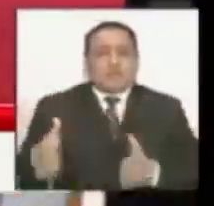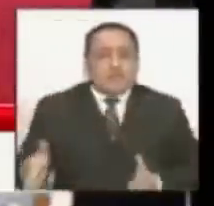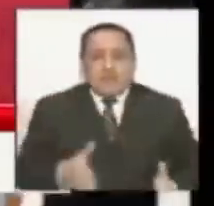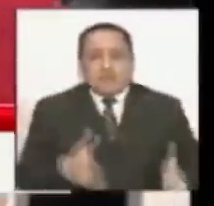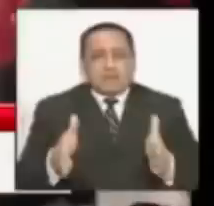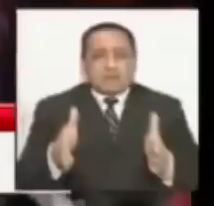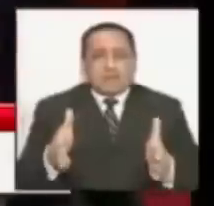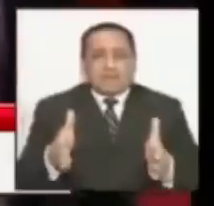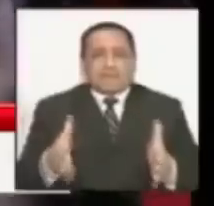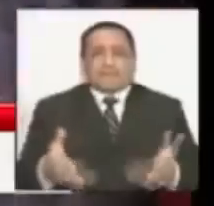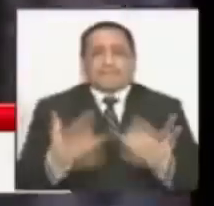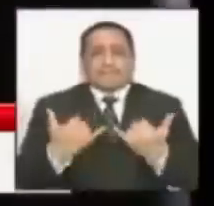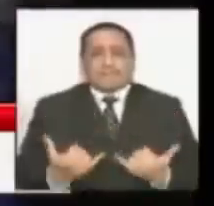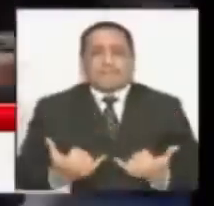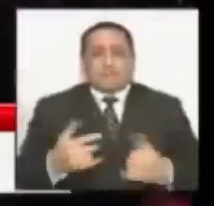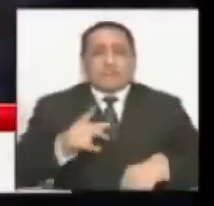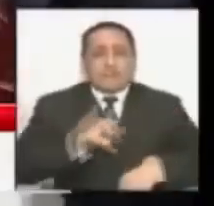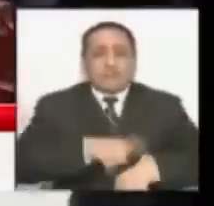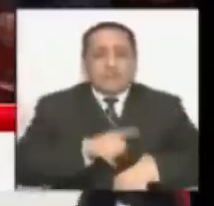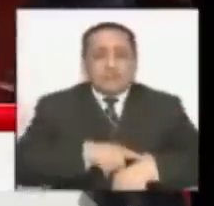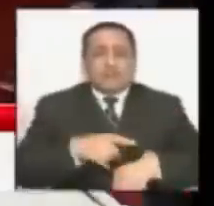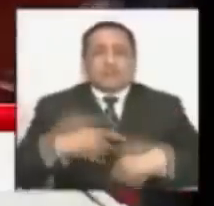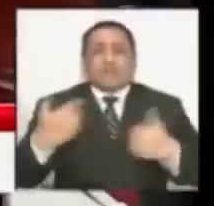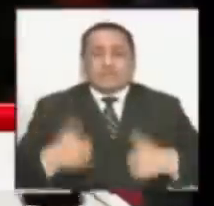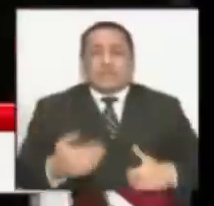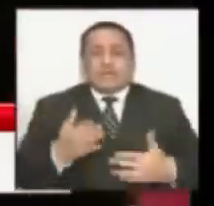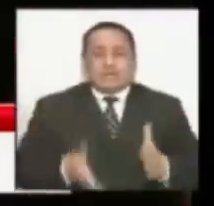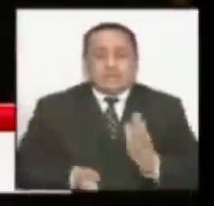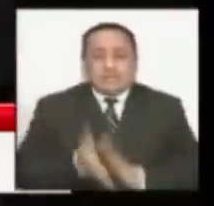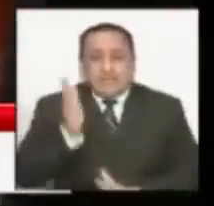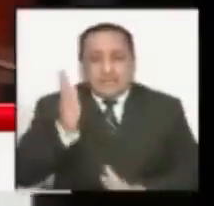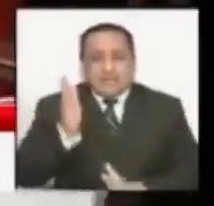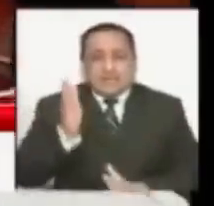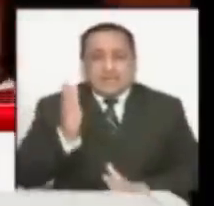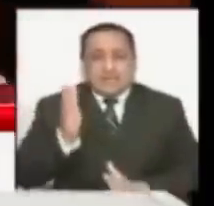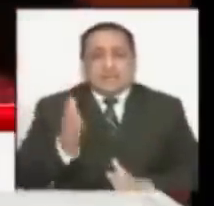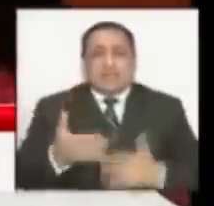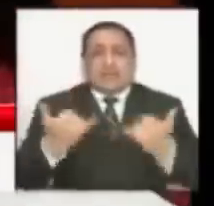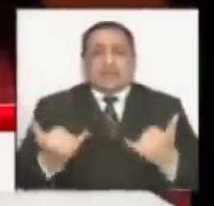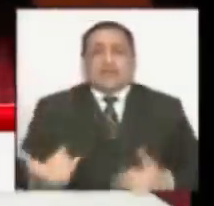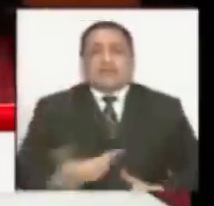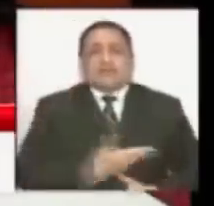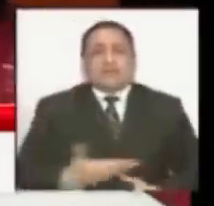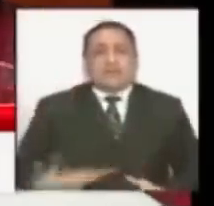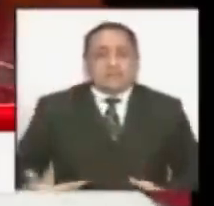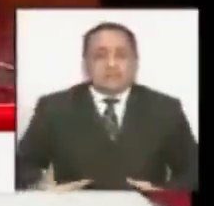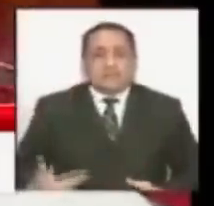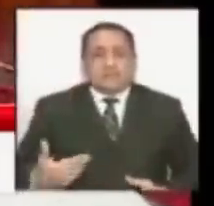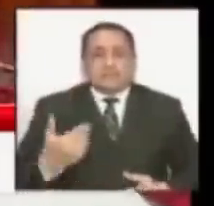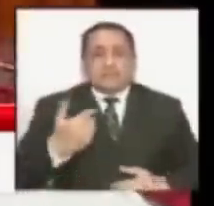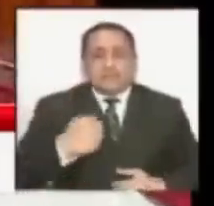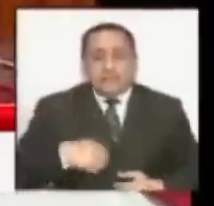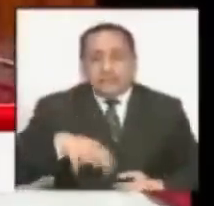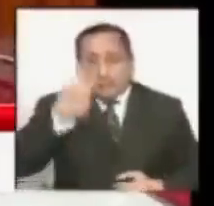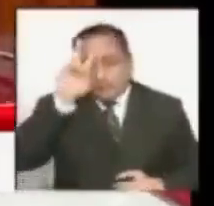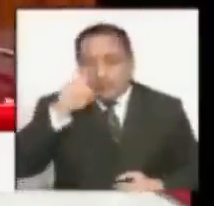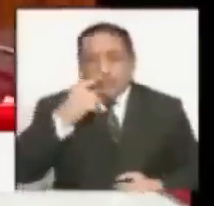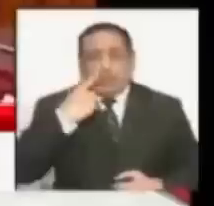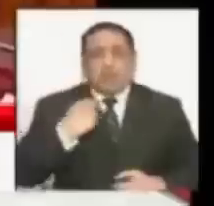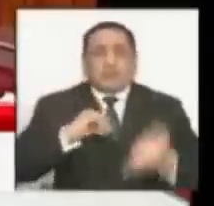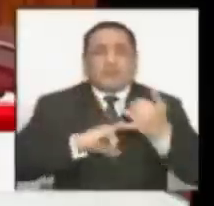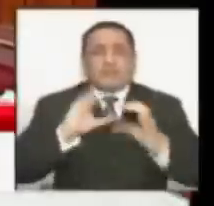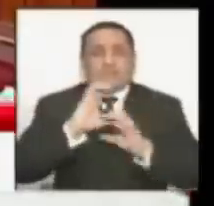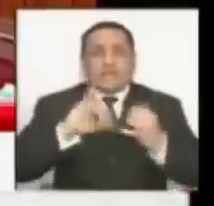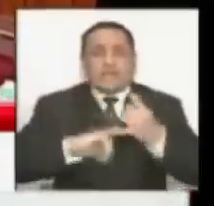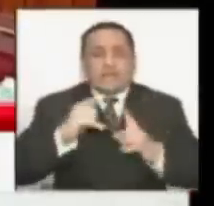como por ejemplo Madrid, Buenos Aires, Londres, en Berlín, Barcelona, y en otras ciudades